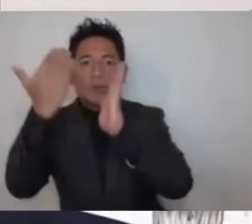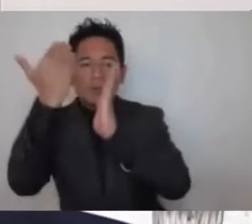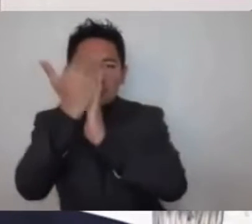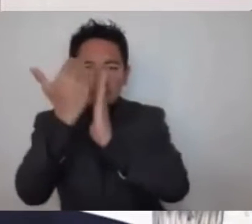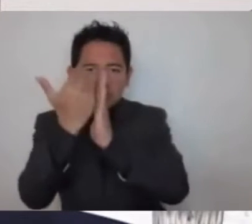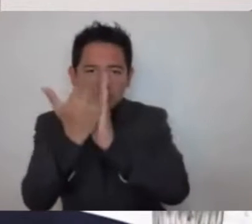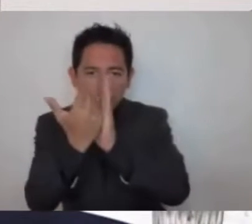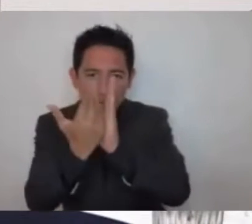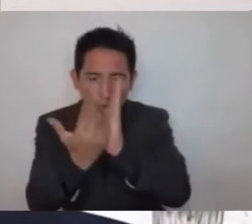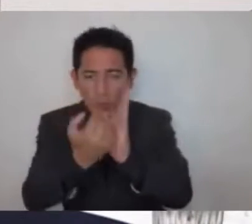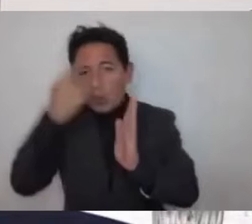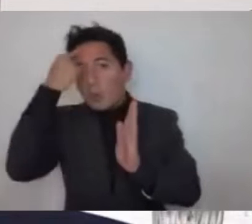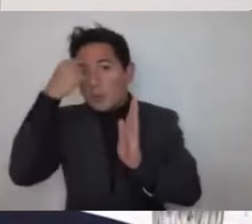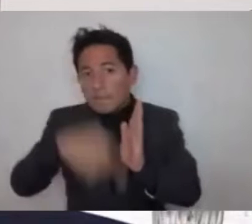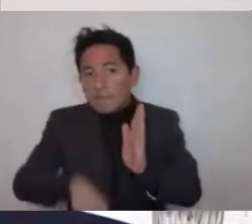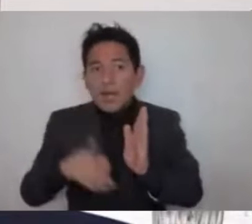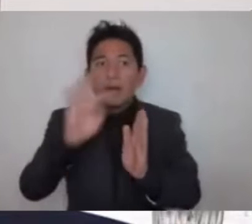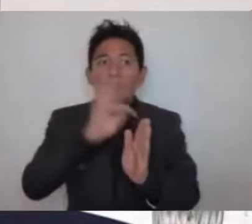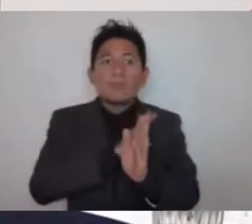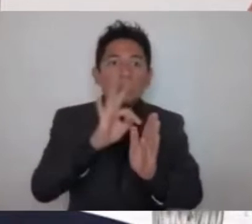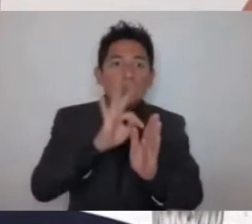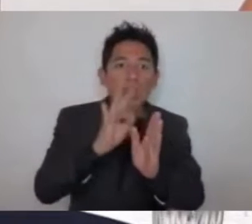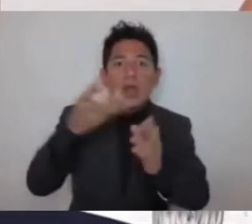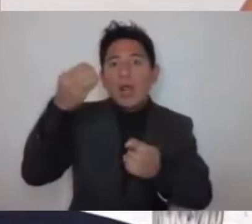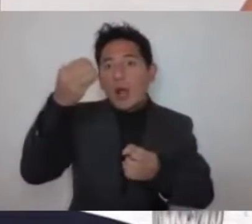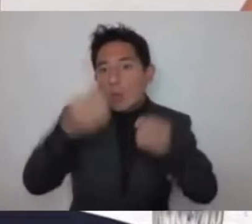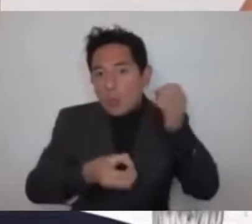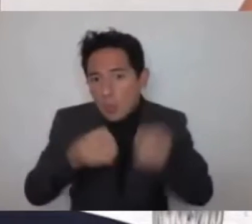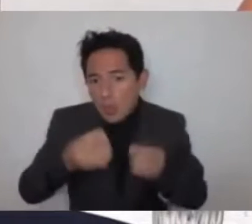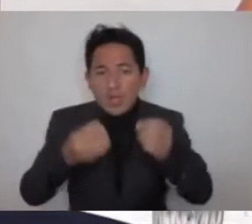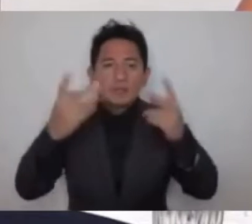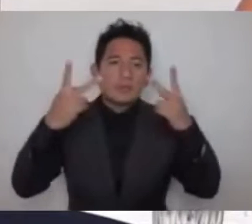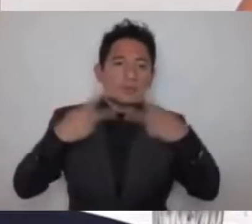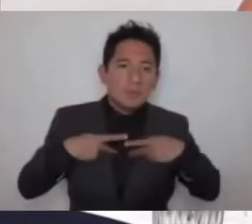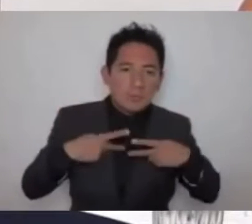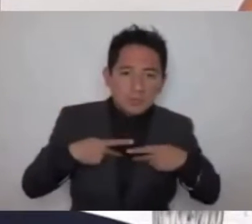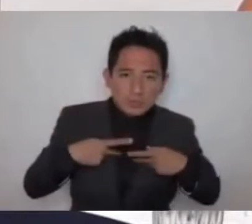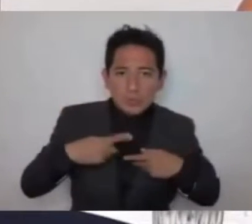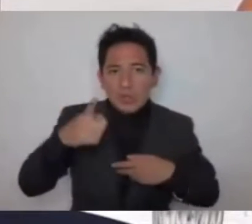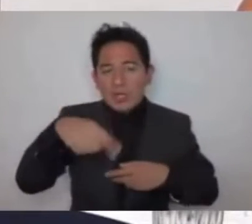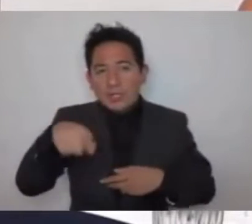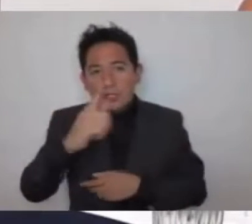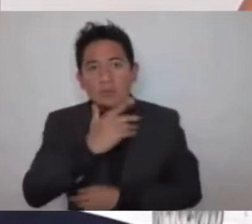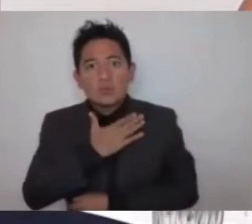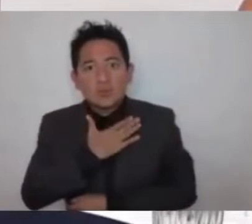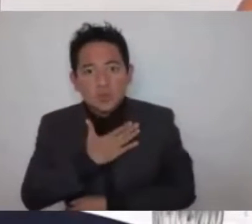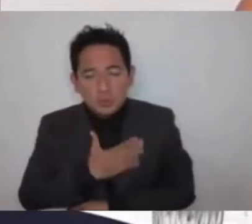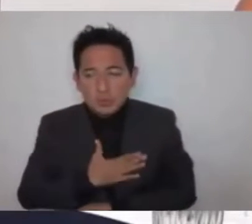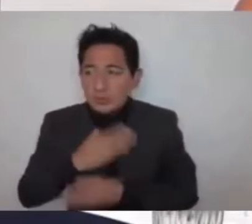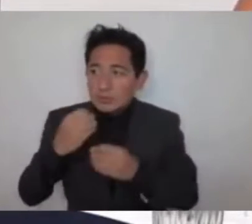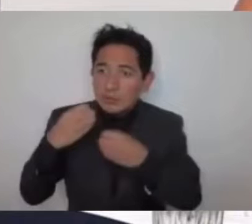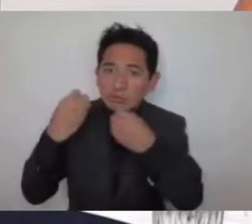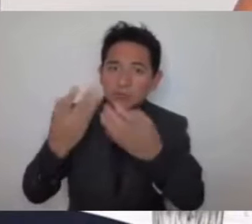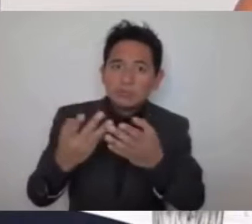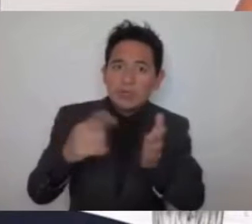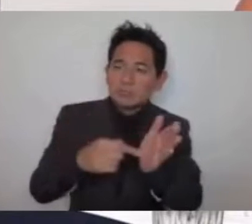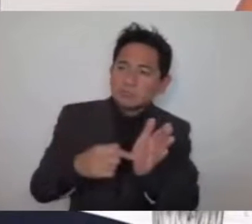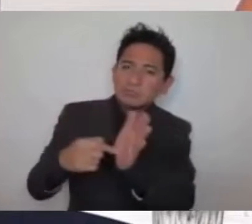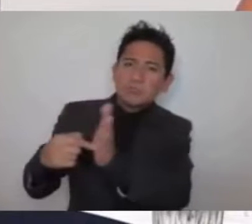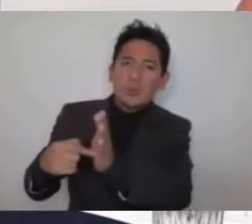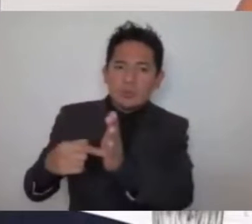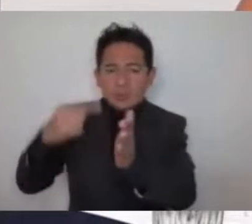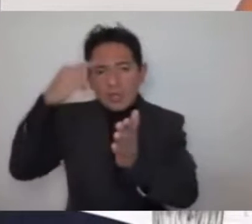sienta en una sala como esta y que le toca decidir de manera diaria si hay flagrancia